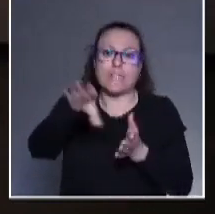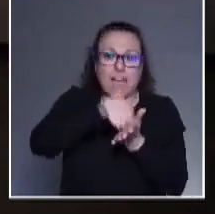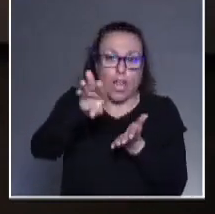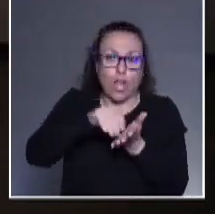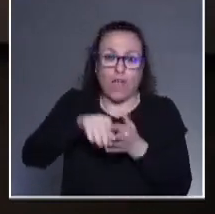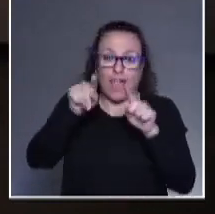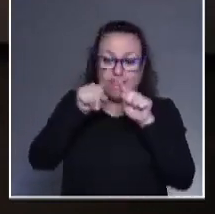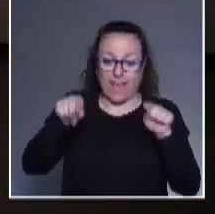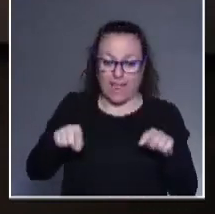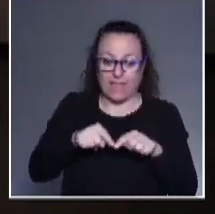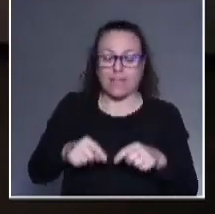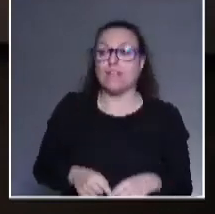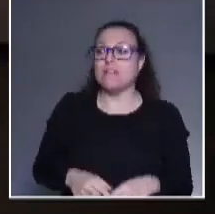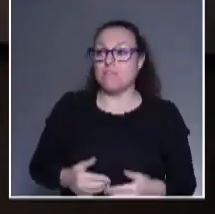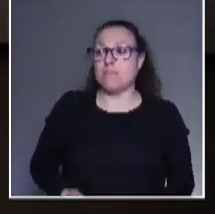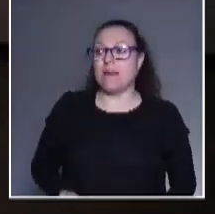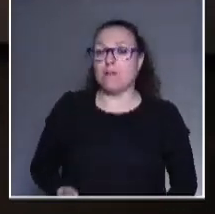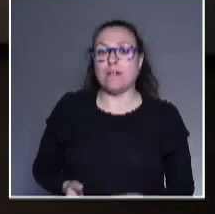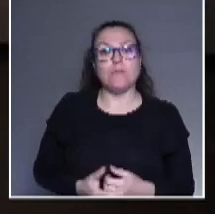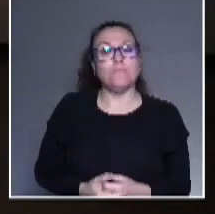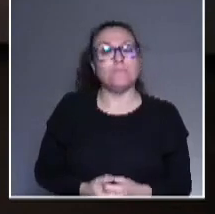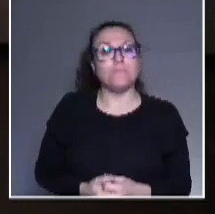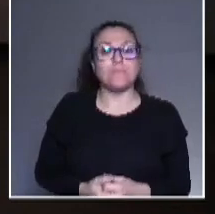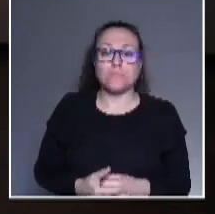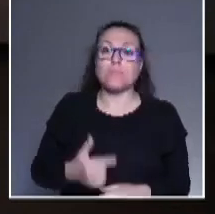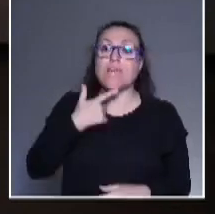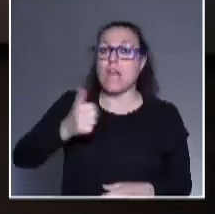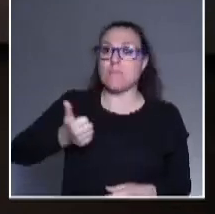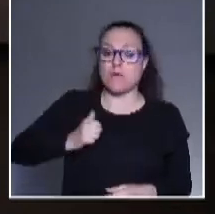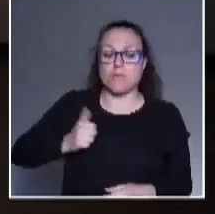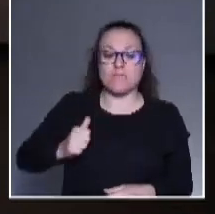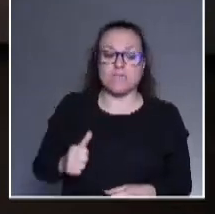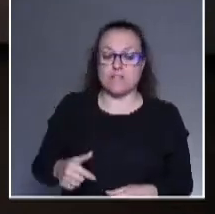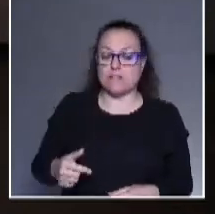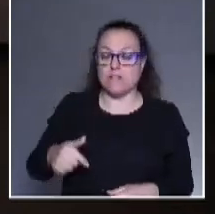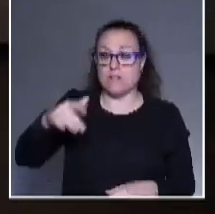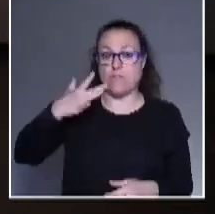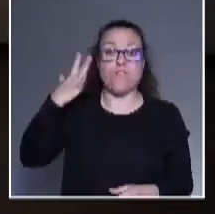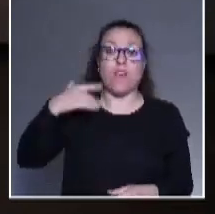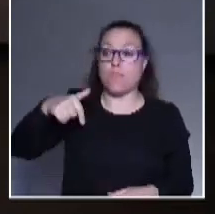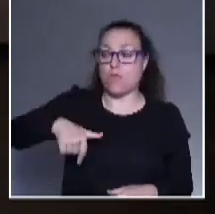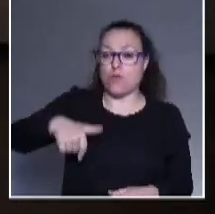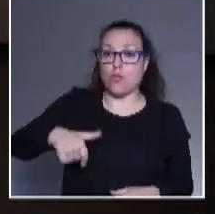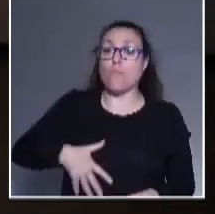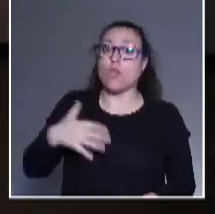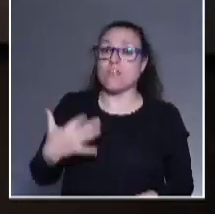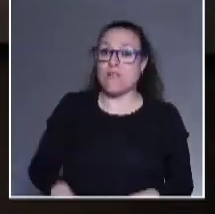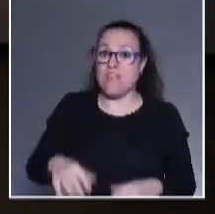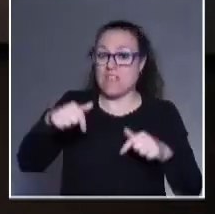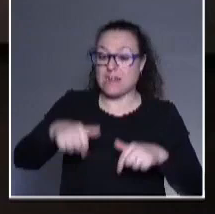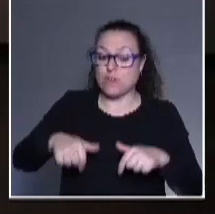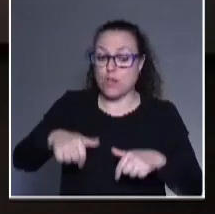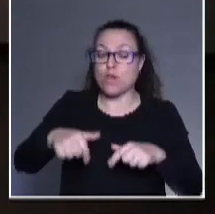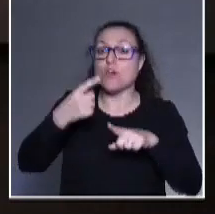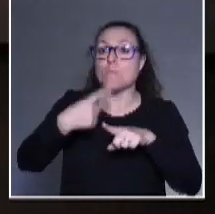estas tarjetas y después podremos formular las preguntas y el debate. Aprovechen muchísimo todas las posibilidades que tienen